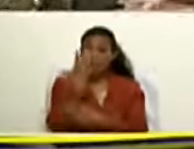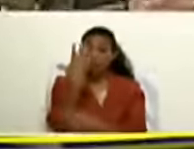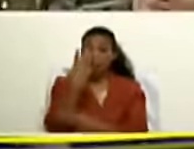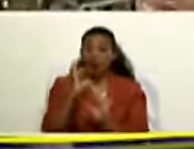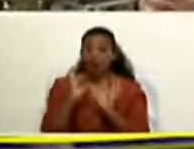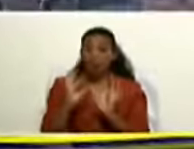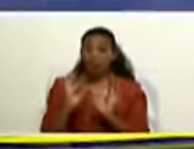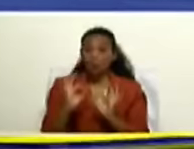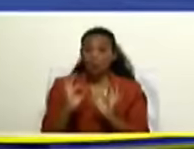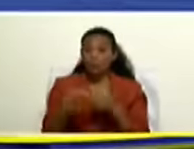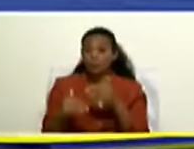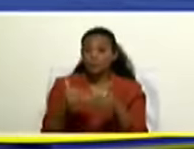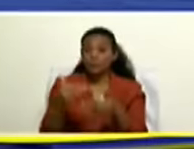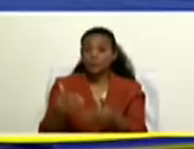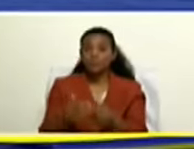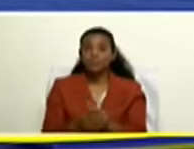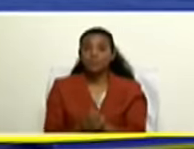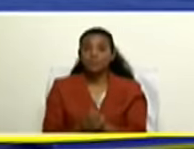históricas, tradicionales,